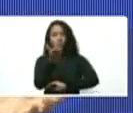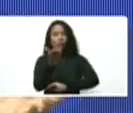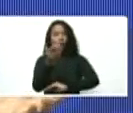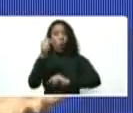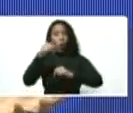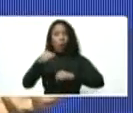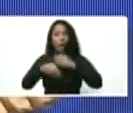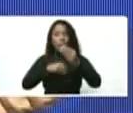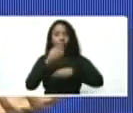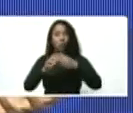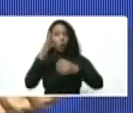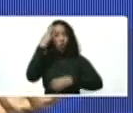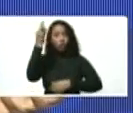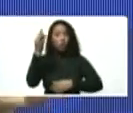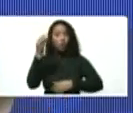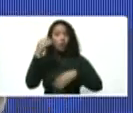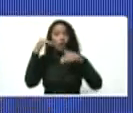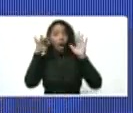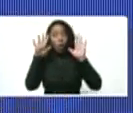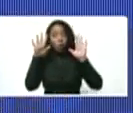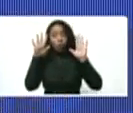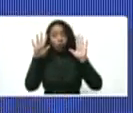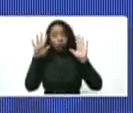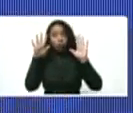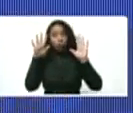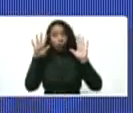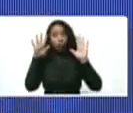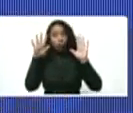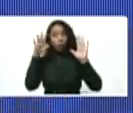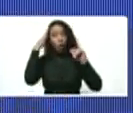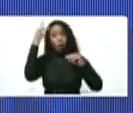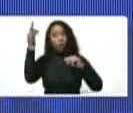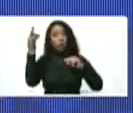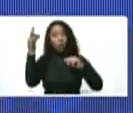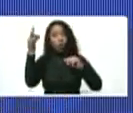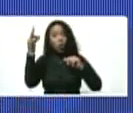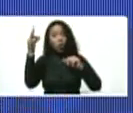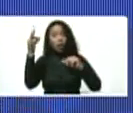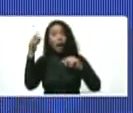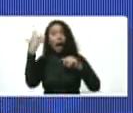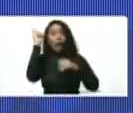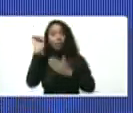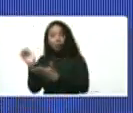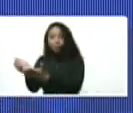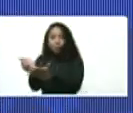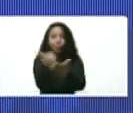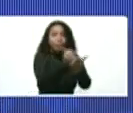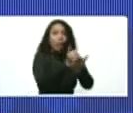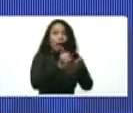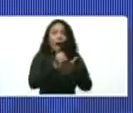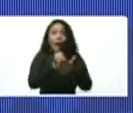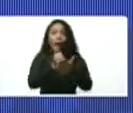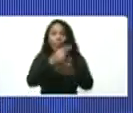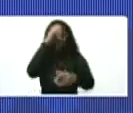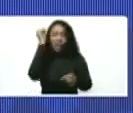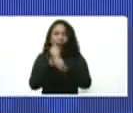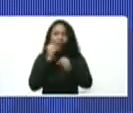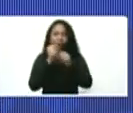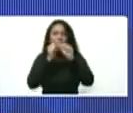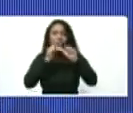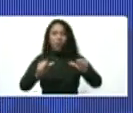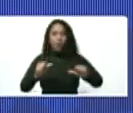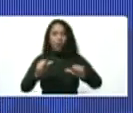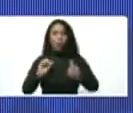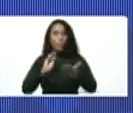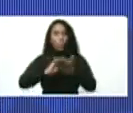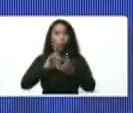este consejo, que es un consejo que está aglutinando el fruto del trabajo permanente y de la instalación de esas